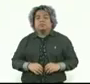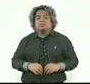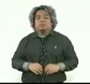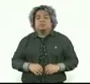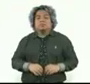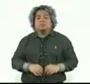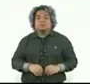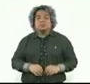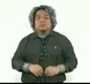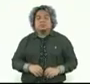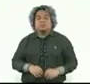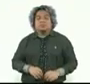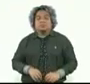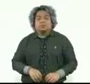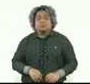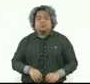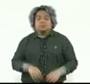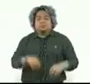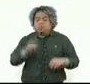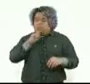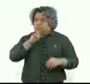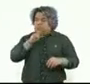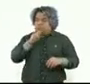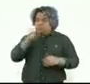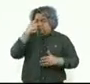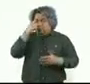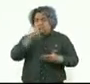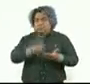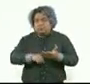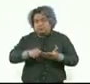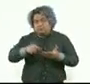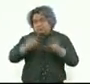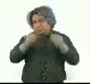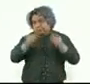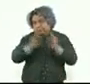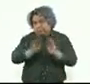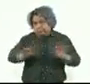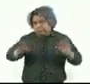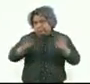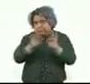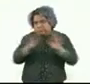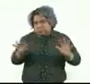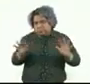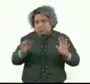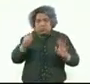Eso también es importante, y lo hemos estado enfatizando, creo que todos los que trabajamos aquí en el gobierno de la ciudad, bueno,